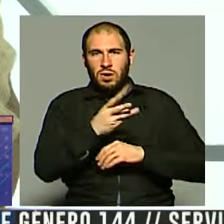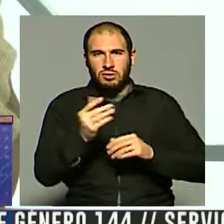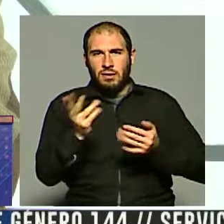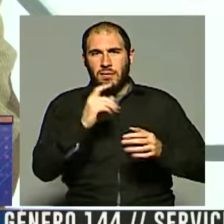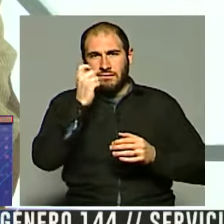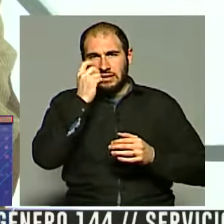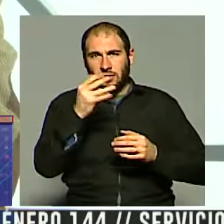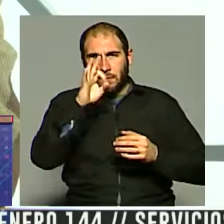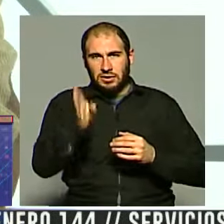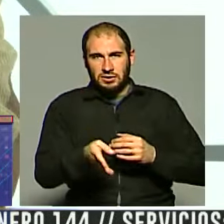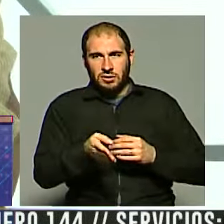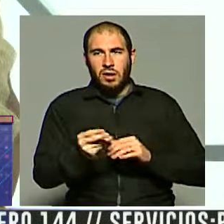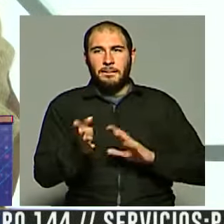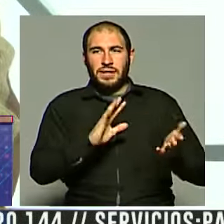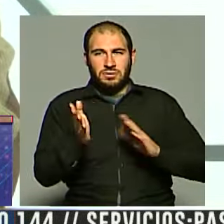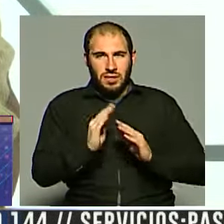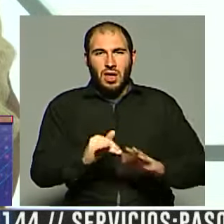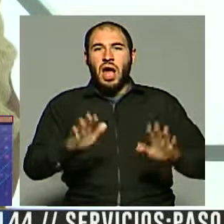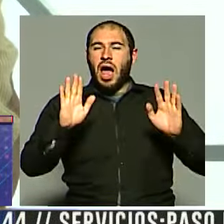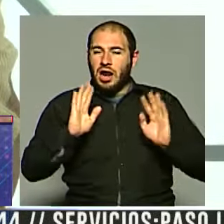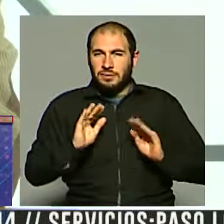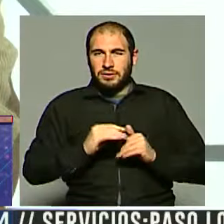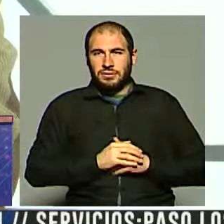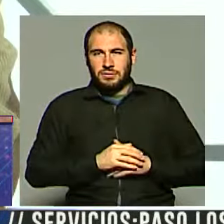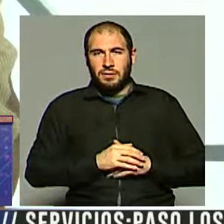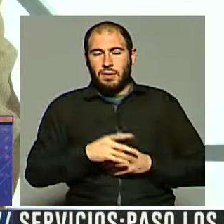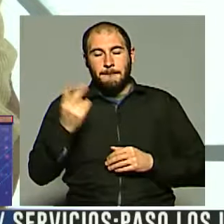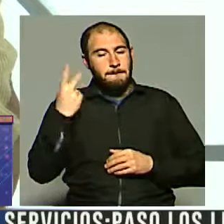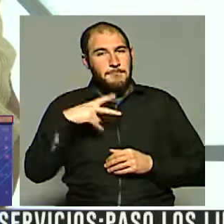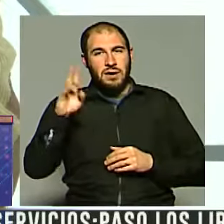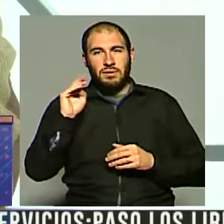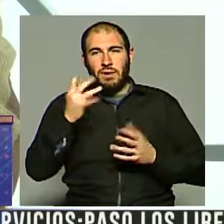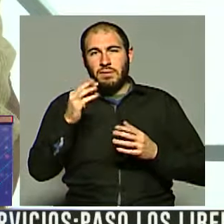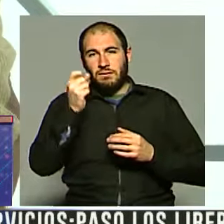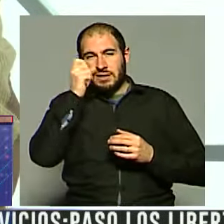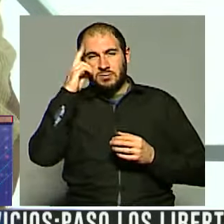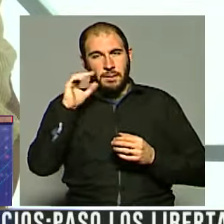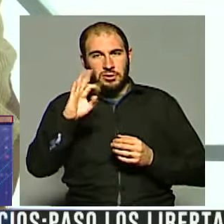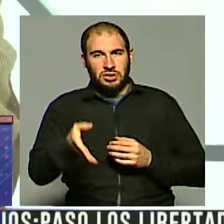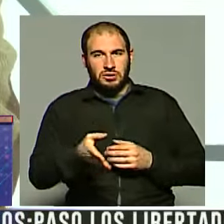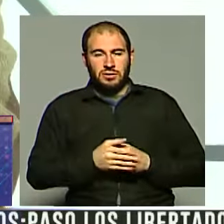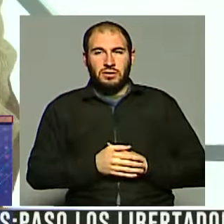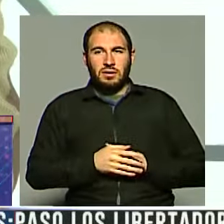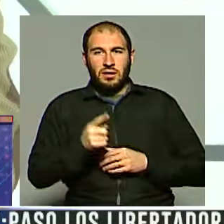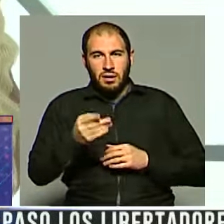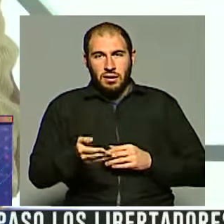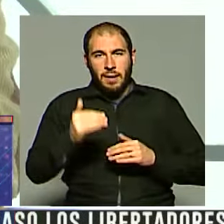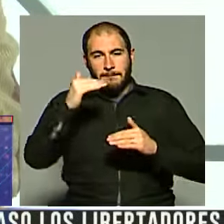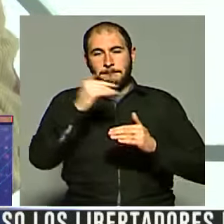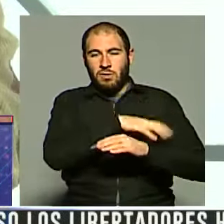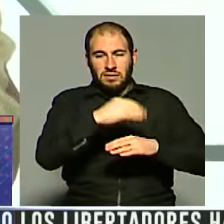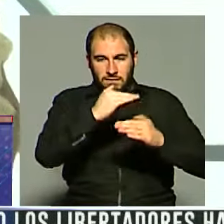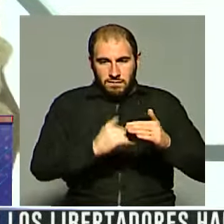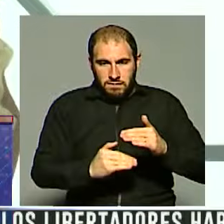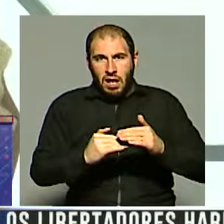orden del 25%, se estima que podría llegar en el peor de los casos a cerca del 29%, es decir, uh-huh, esta tendencia de baja de la pobreza